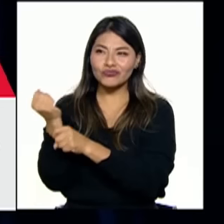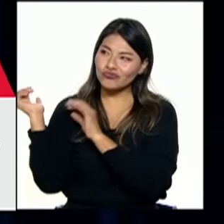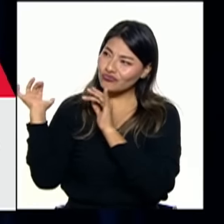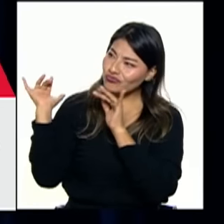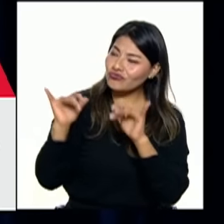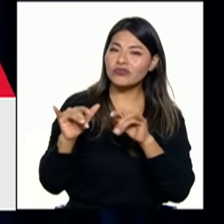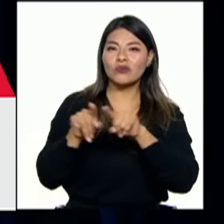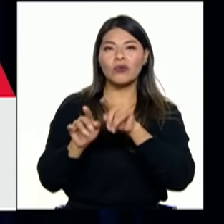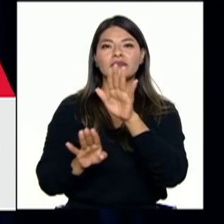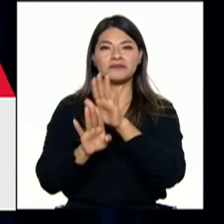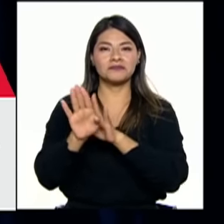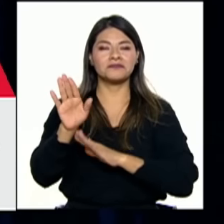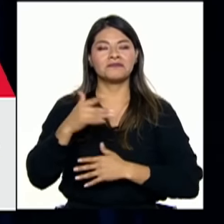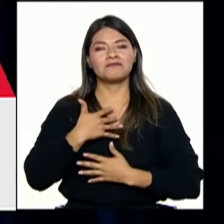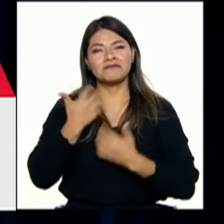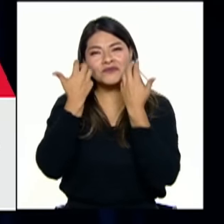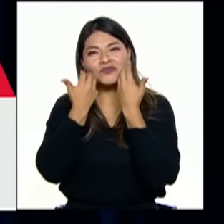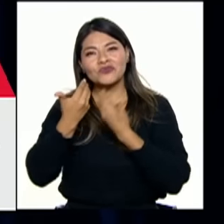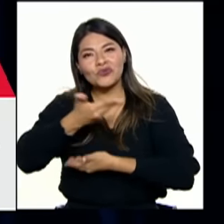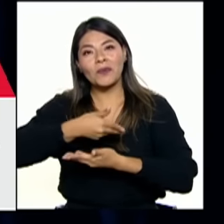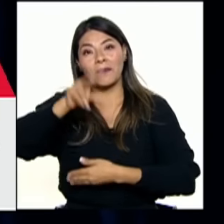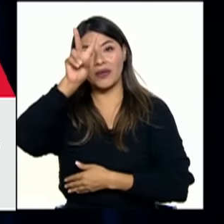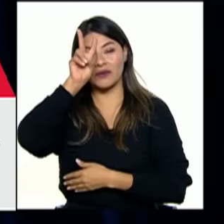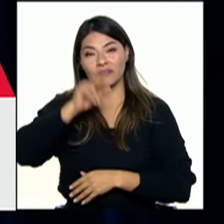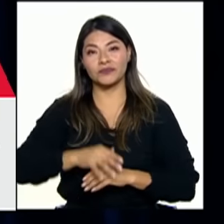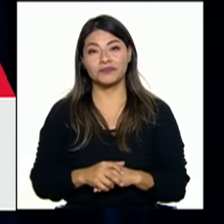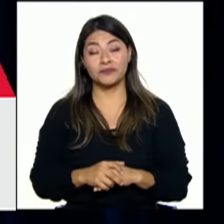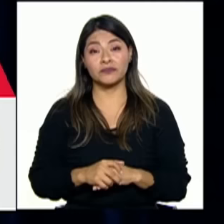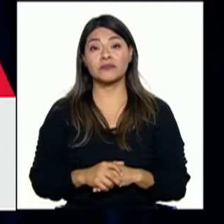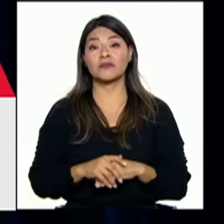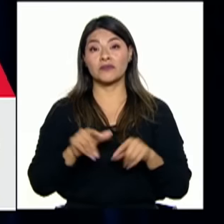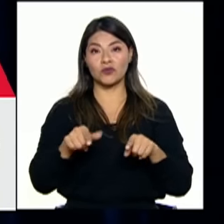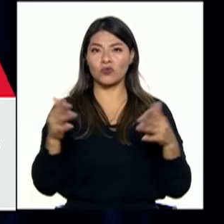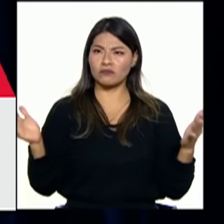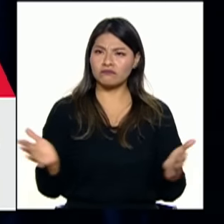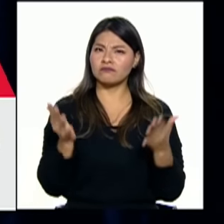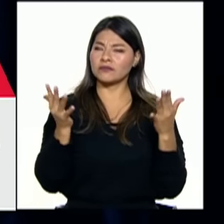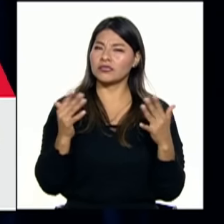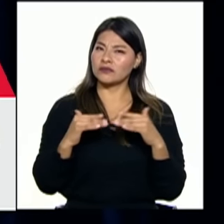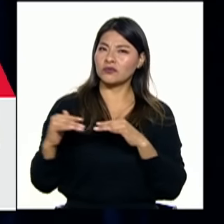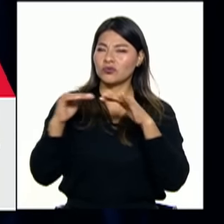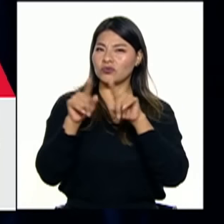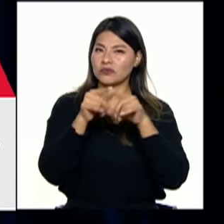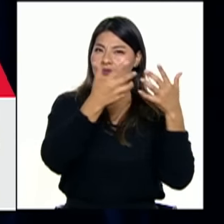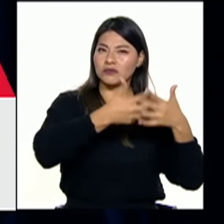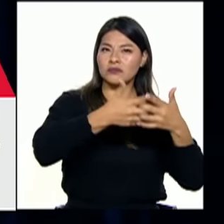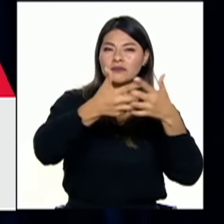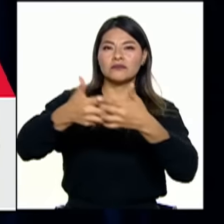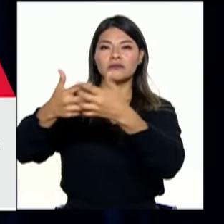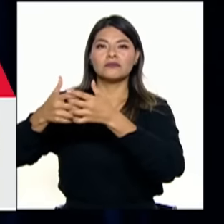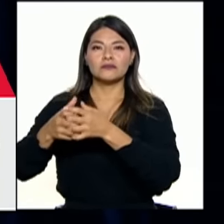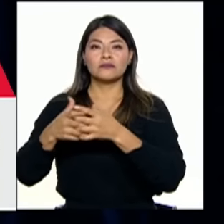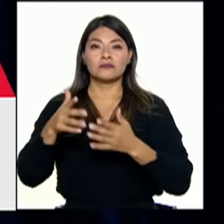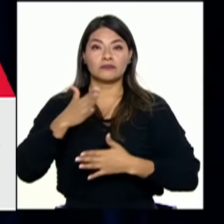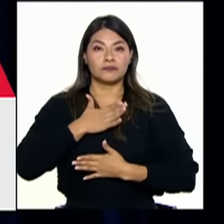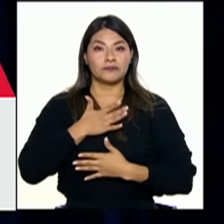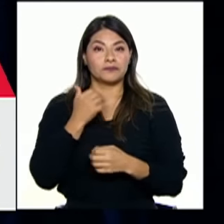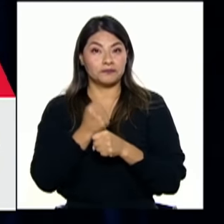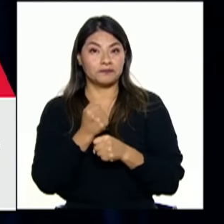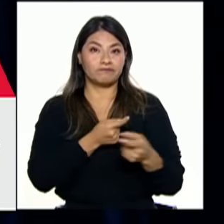nuestra querida nación. Para robustecer esta recuperación industrial, mi